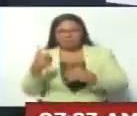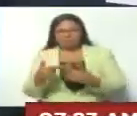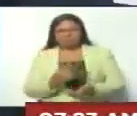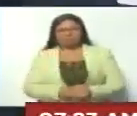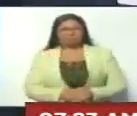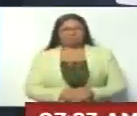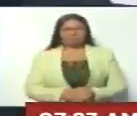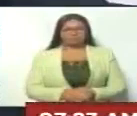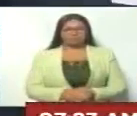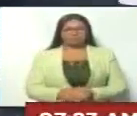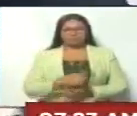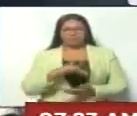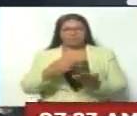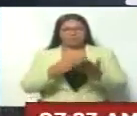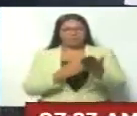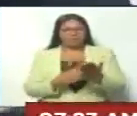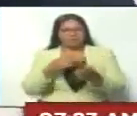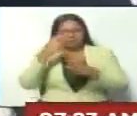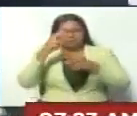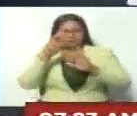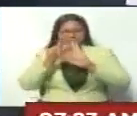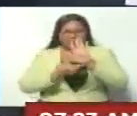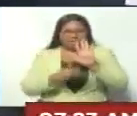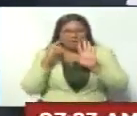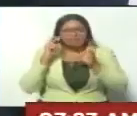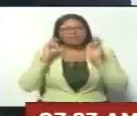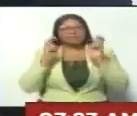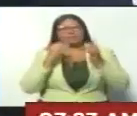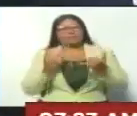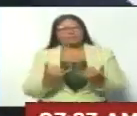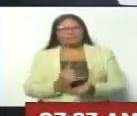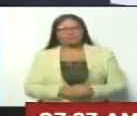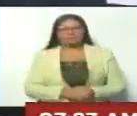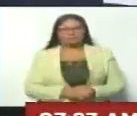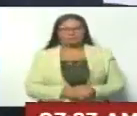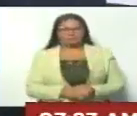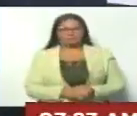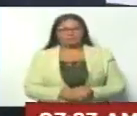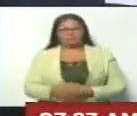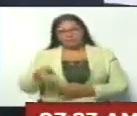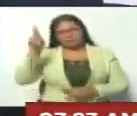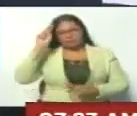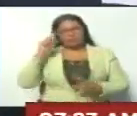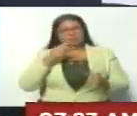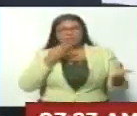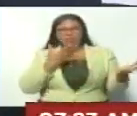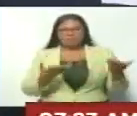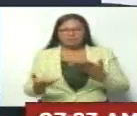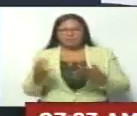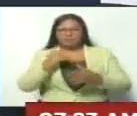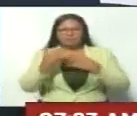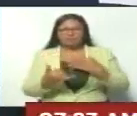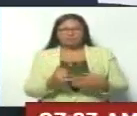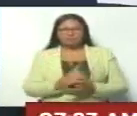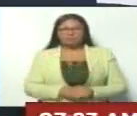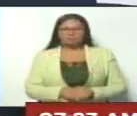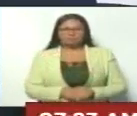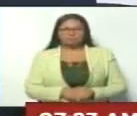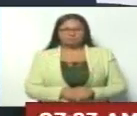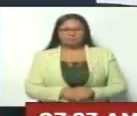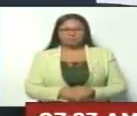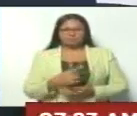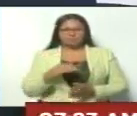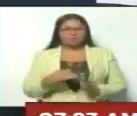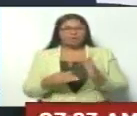antes, luego de revisar además este tema, porque uno de los motivos de la invitación al programa tiene que ver con la